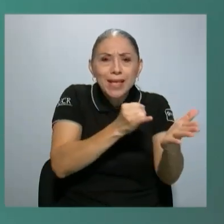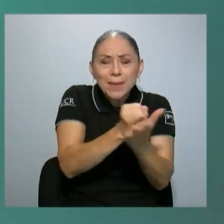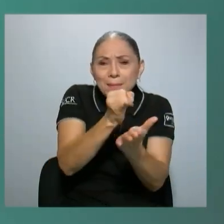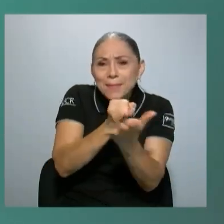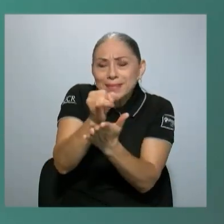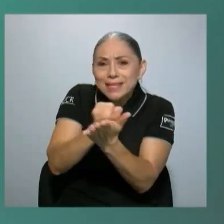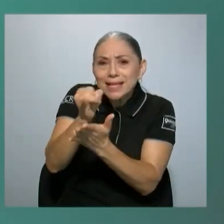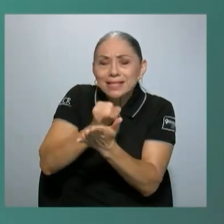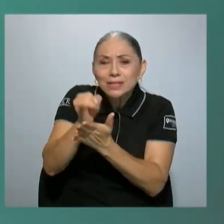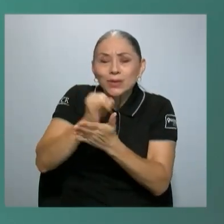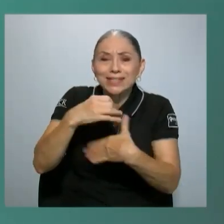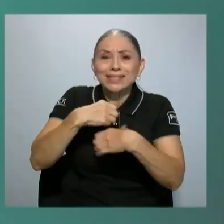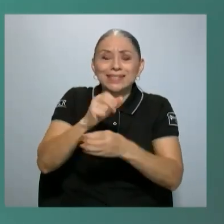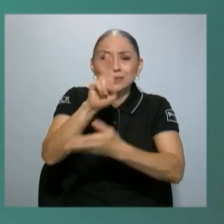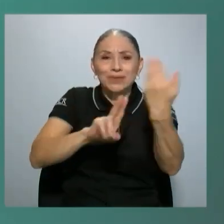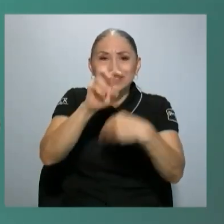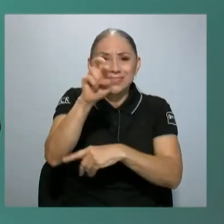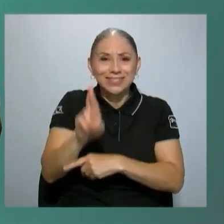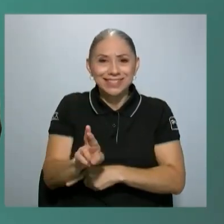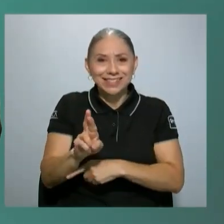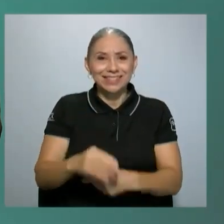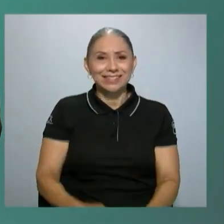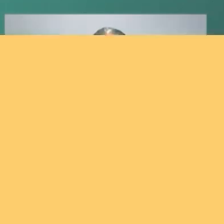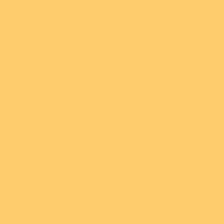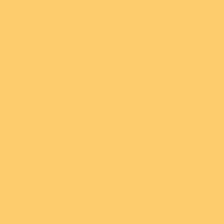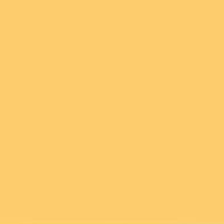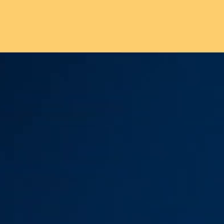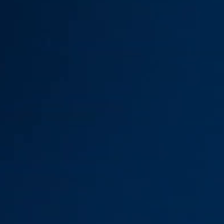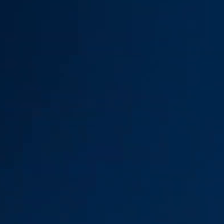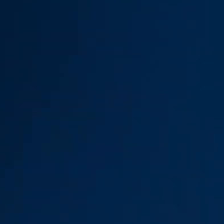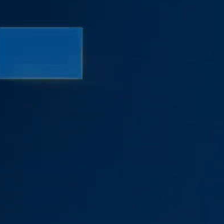de la Universidad de Costa Rica.